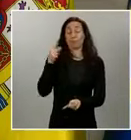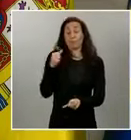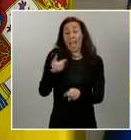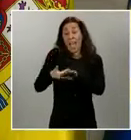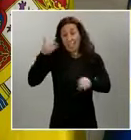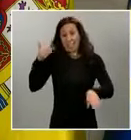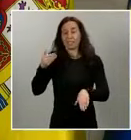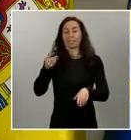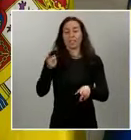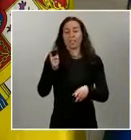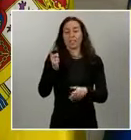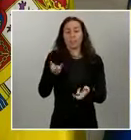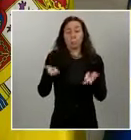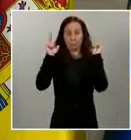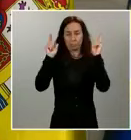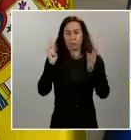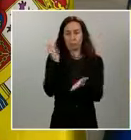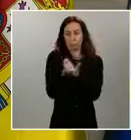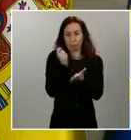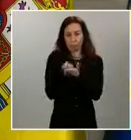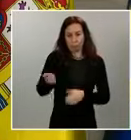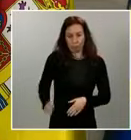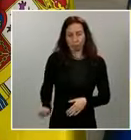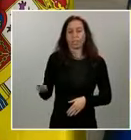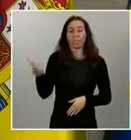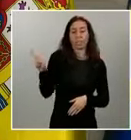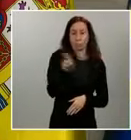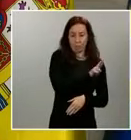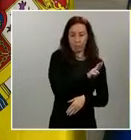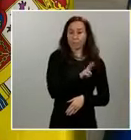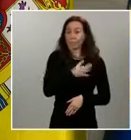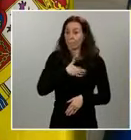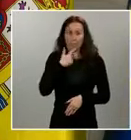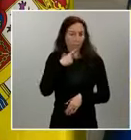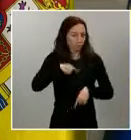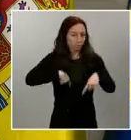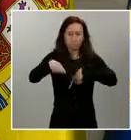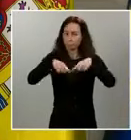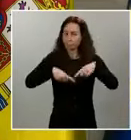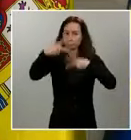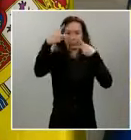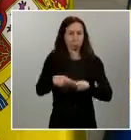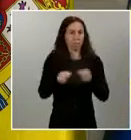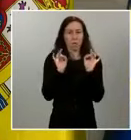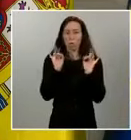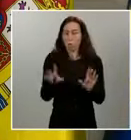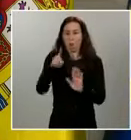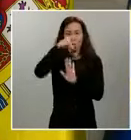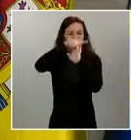por tanto en que aplican todas las restricciones de movilidad establecidas en la normativa para este periodo.